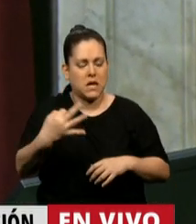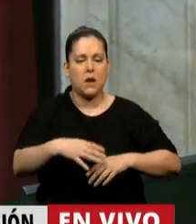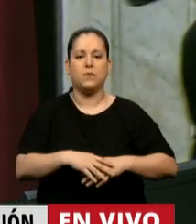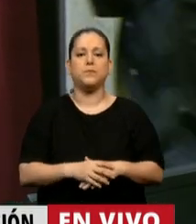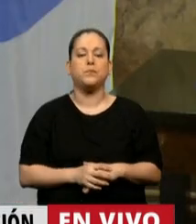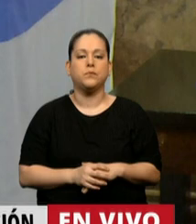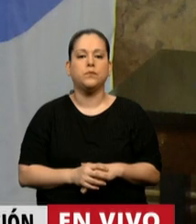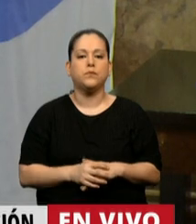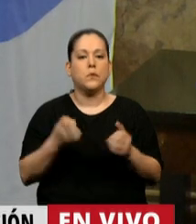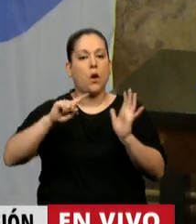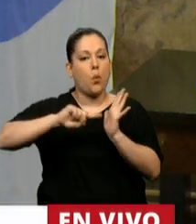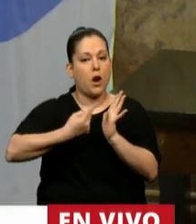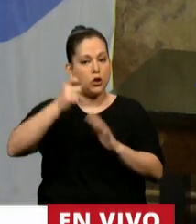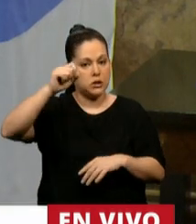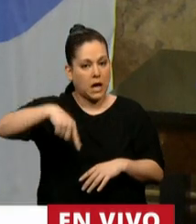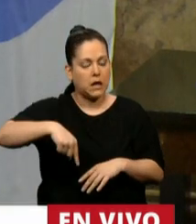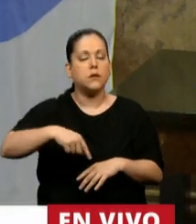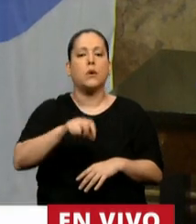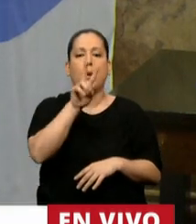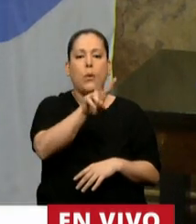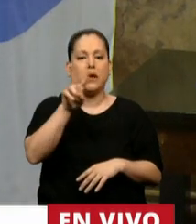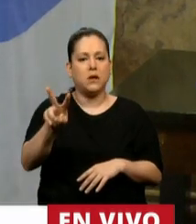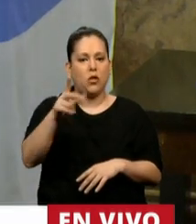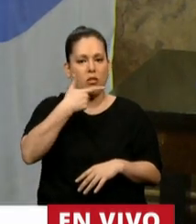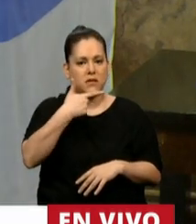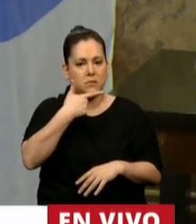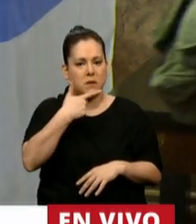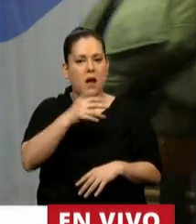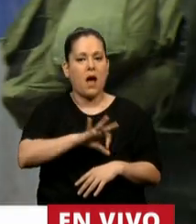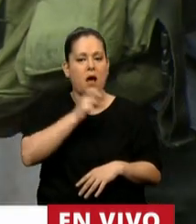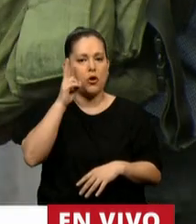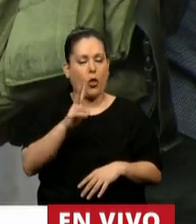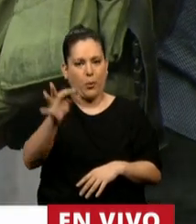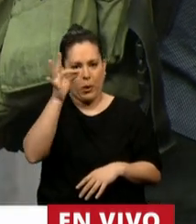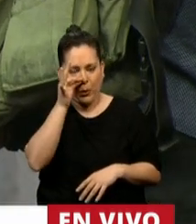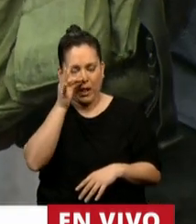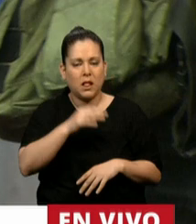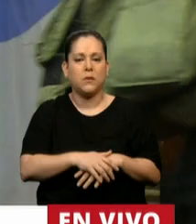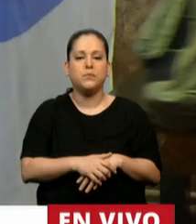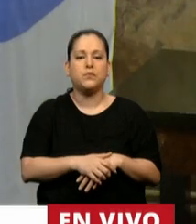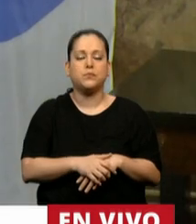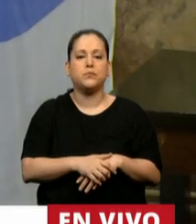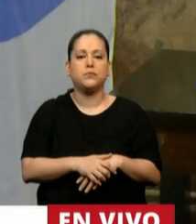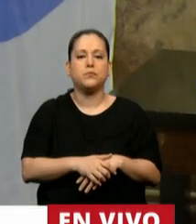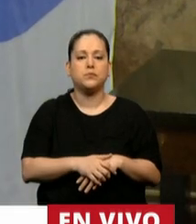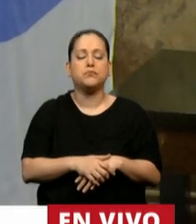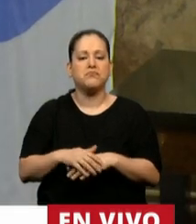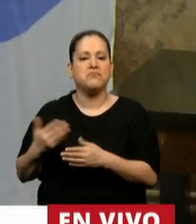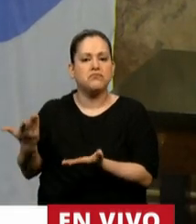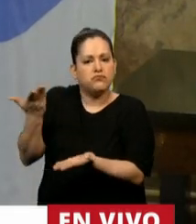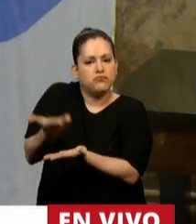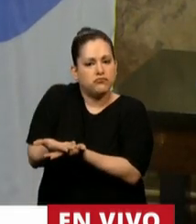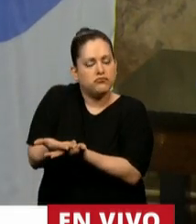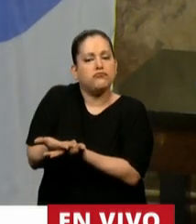especial Buenos Aires 22 de septiembre de 2020 visto la